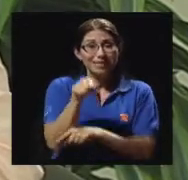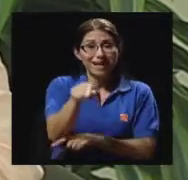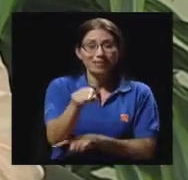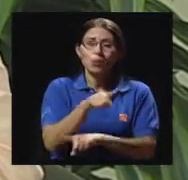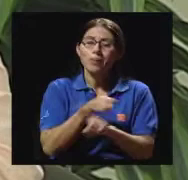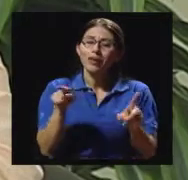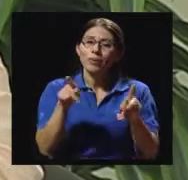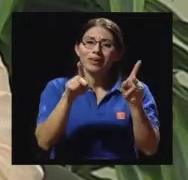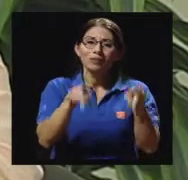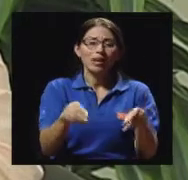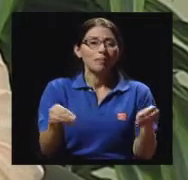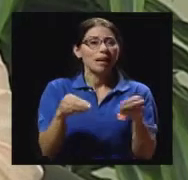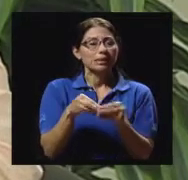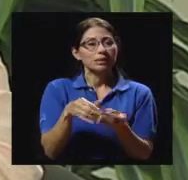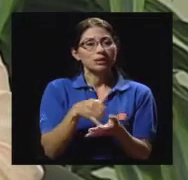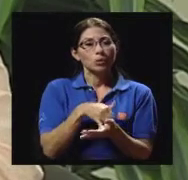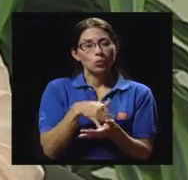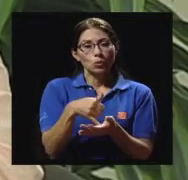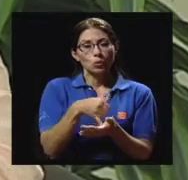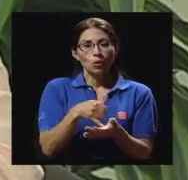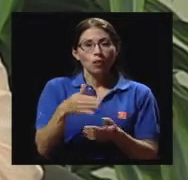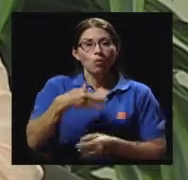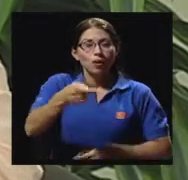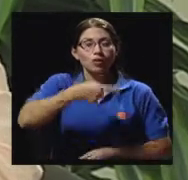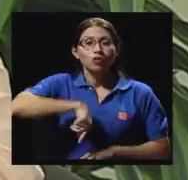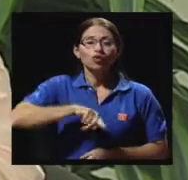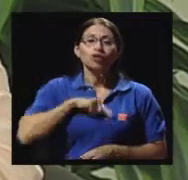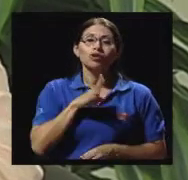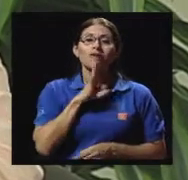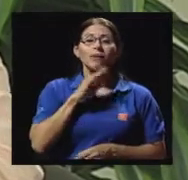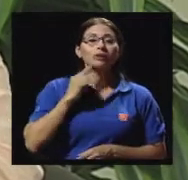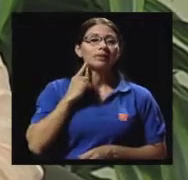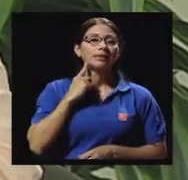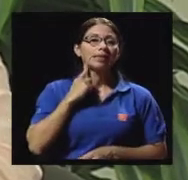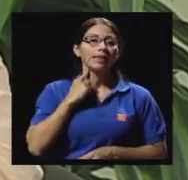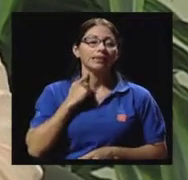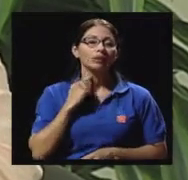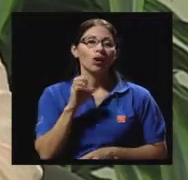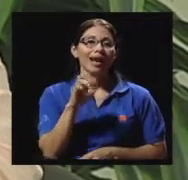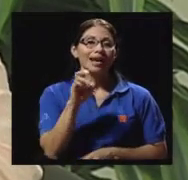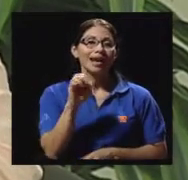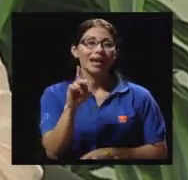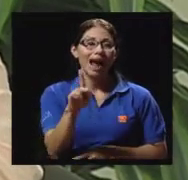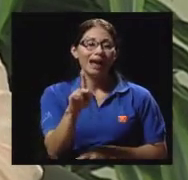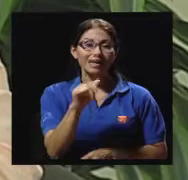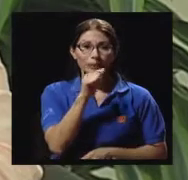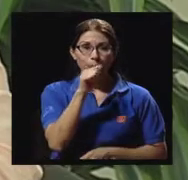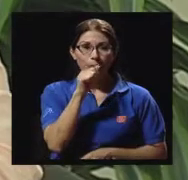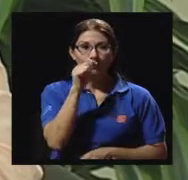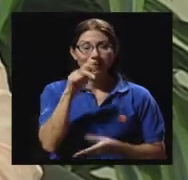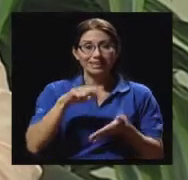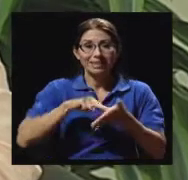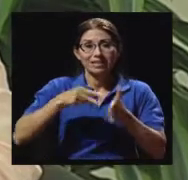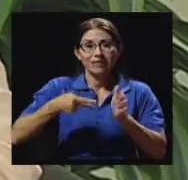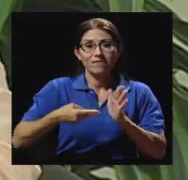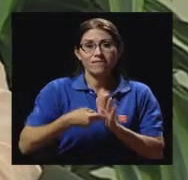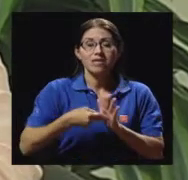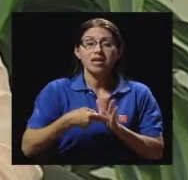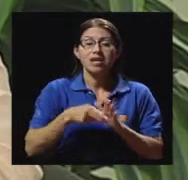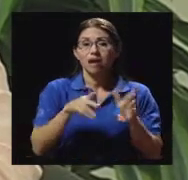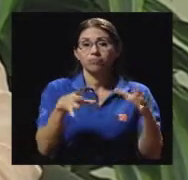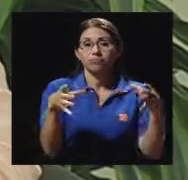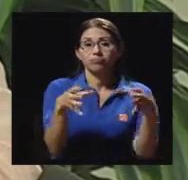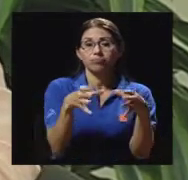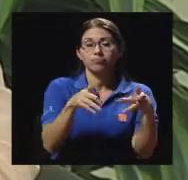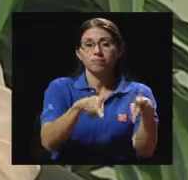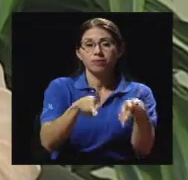más vulnerables. O sea, cuando nosotros hablamos de adicción al crack, generalmente nos situamos en una comunidad